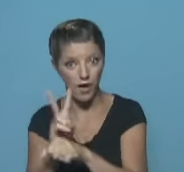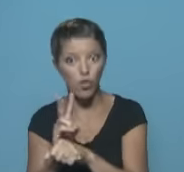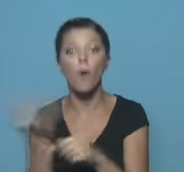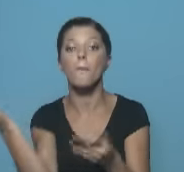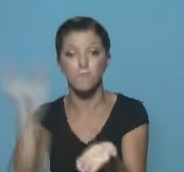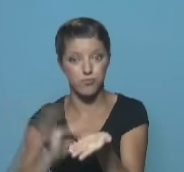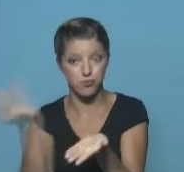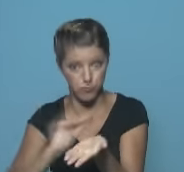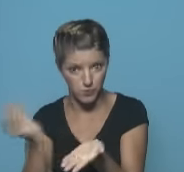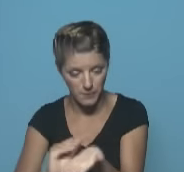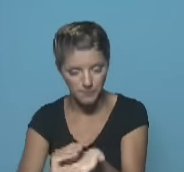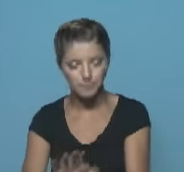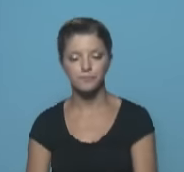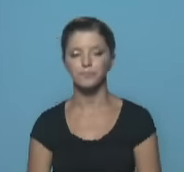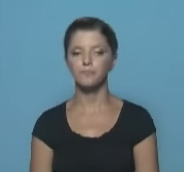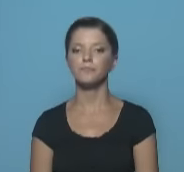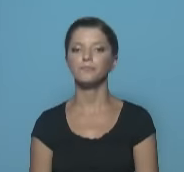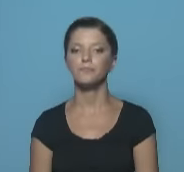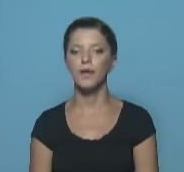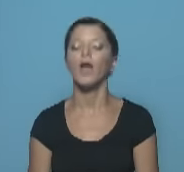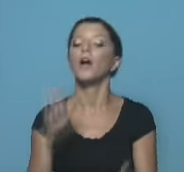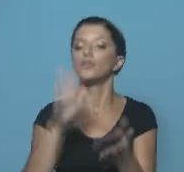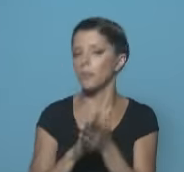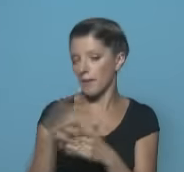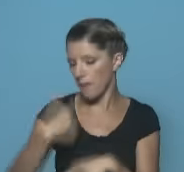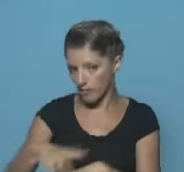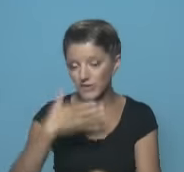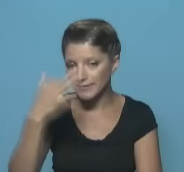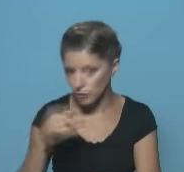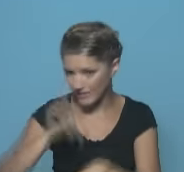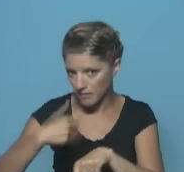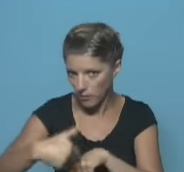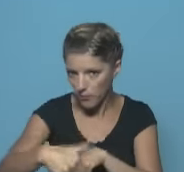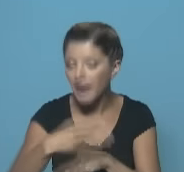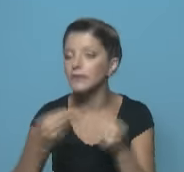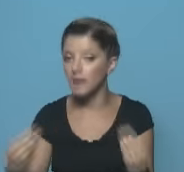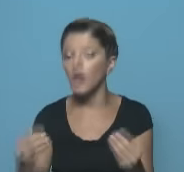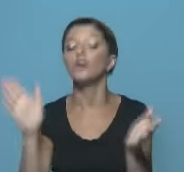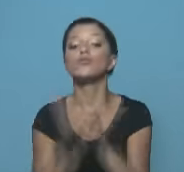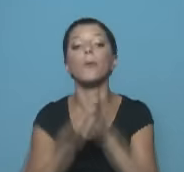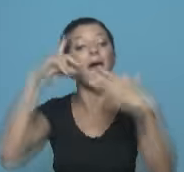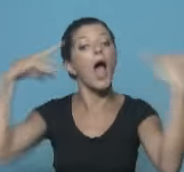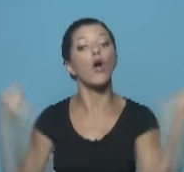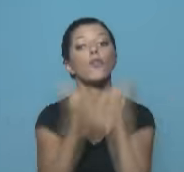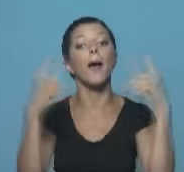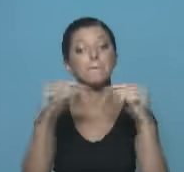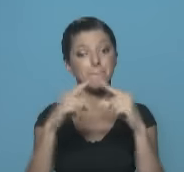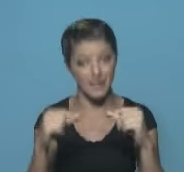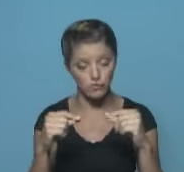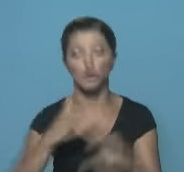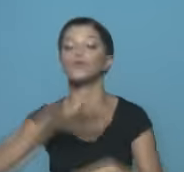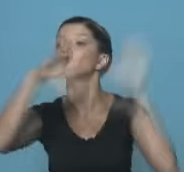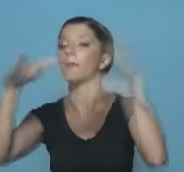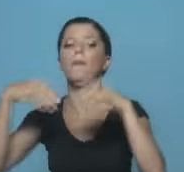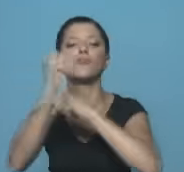medidas que tomamos de corto plazo son acuerdo de precios. Nosotros estamos convocando a diferentes empresas, instituciones, cámaras,